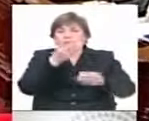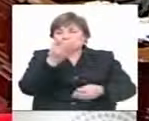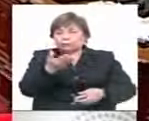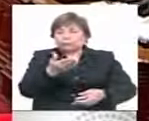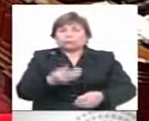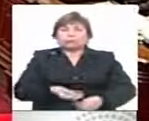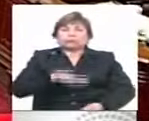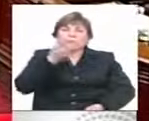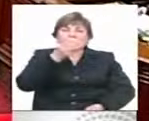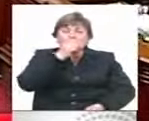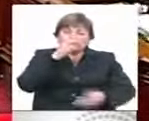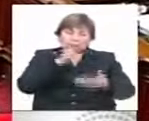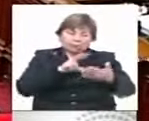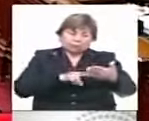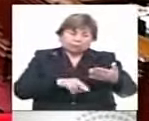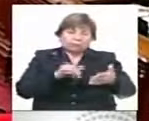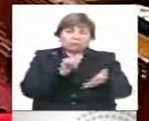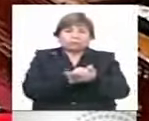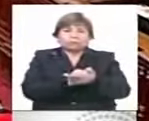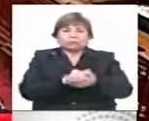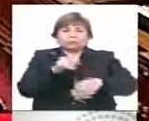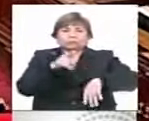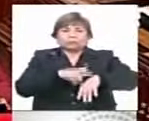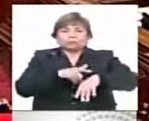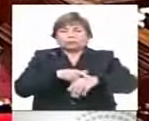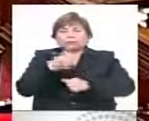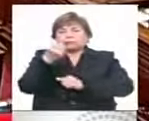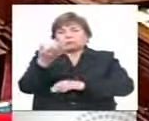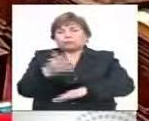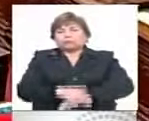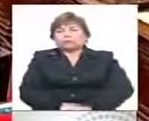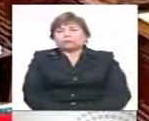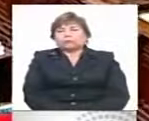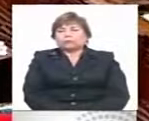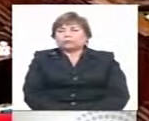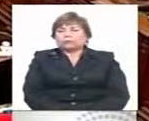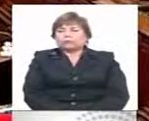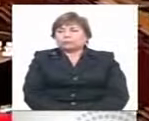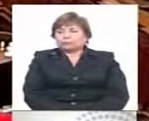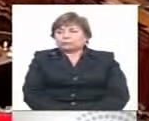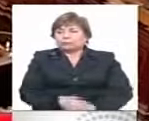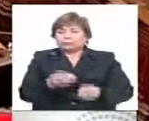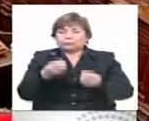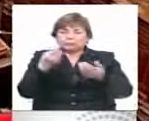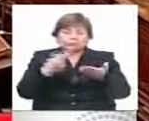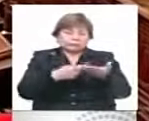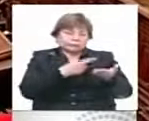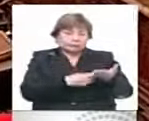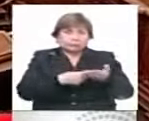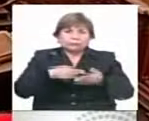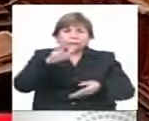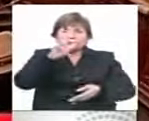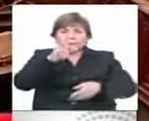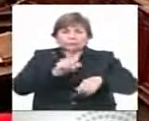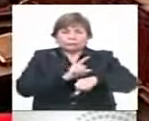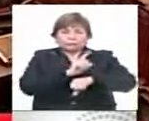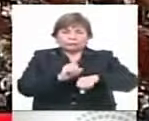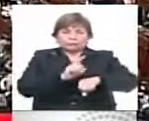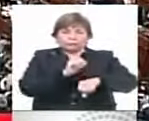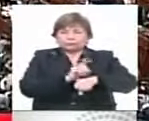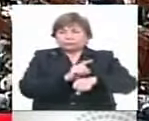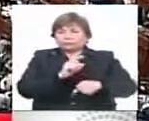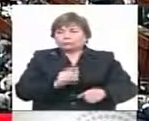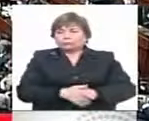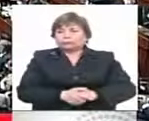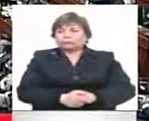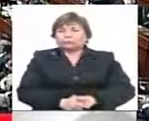relator, dé lectura a los tiempos asignados. Tiempo de debate de 3 horas. Grupos parlamentarios tiempo. Perú